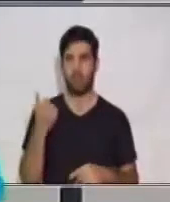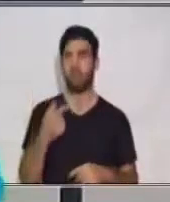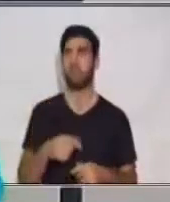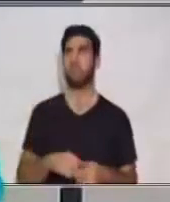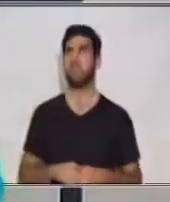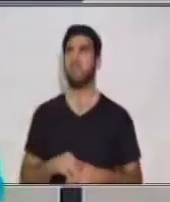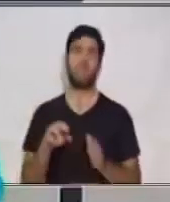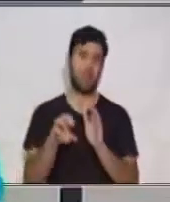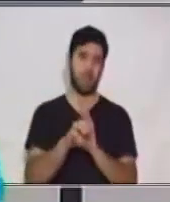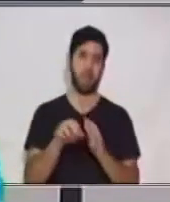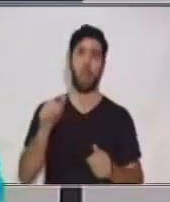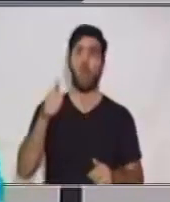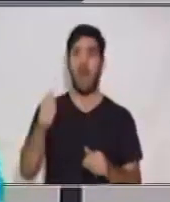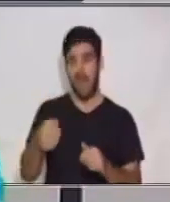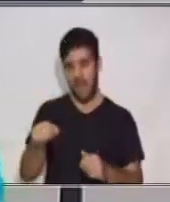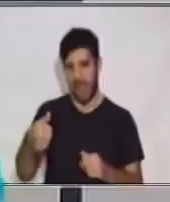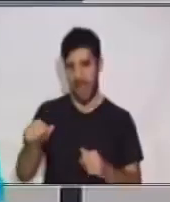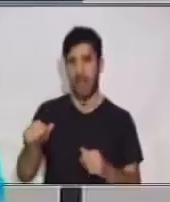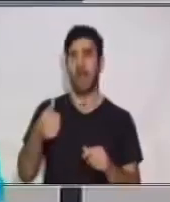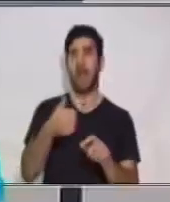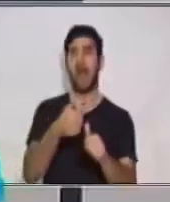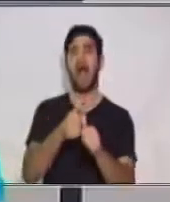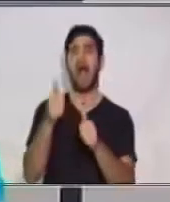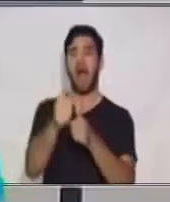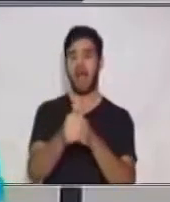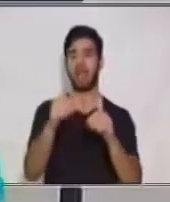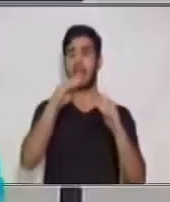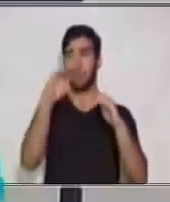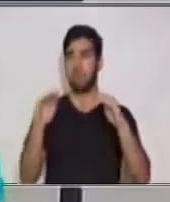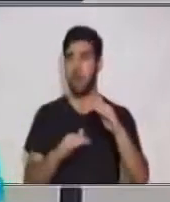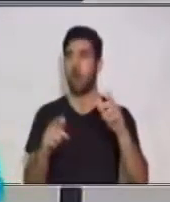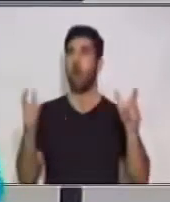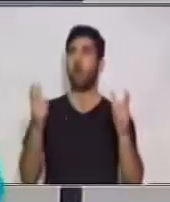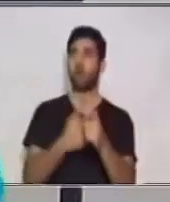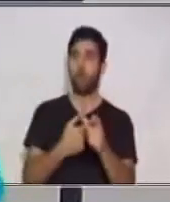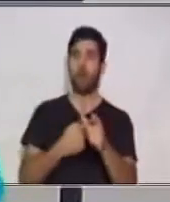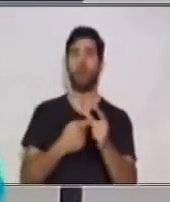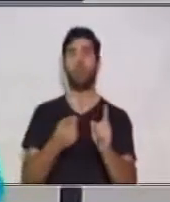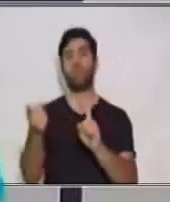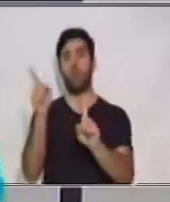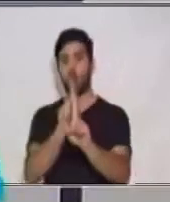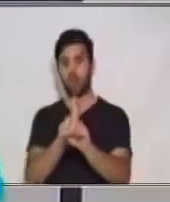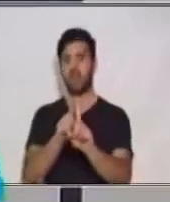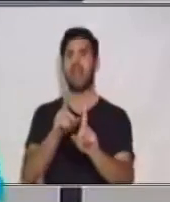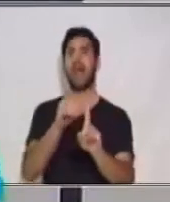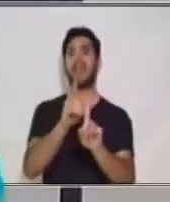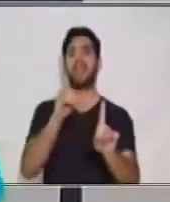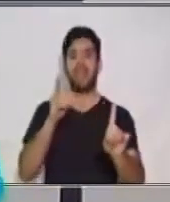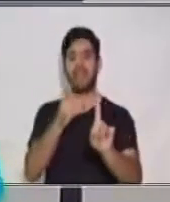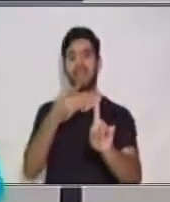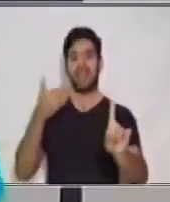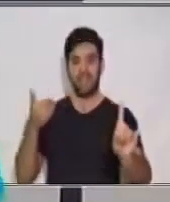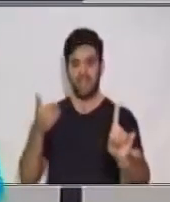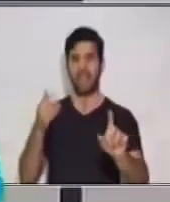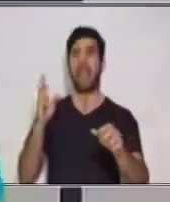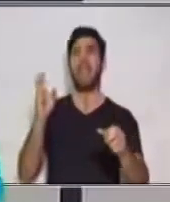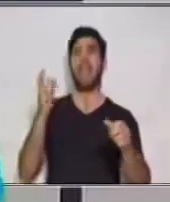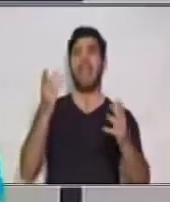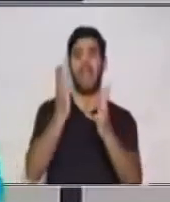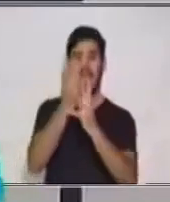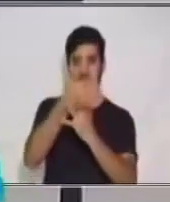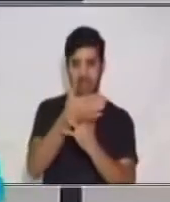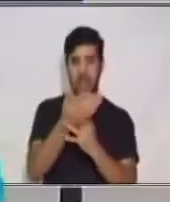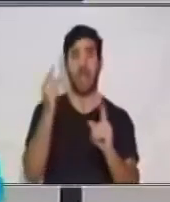como a, ante, bajo, cabe, con, contra, de, desde, en,